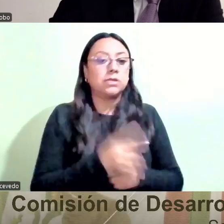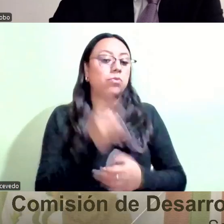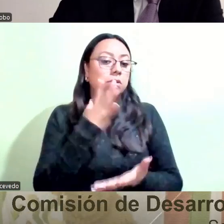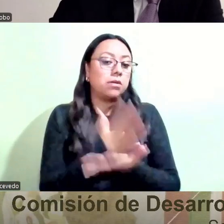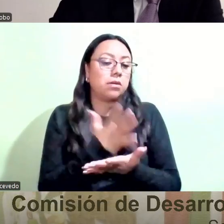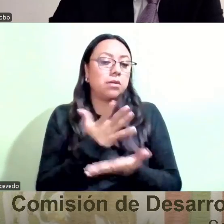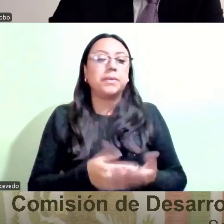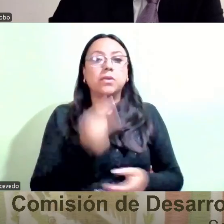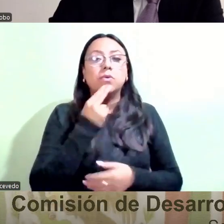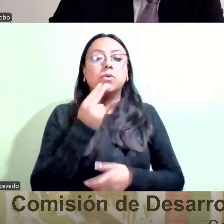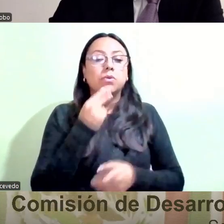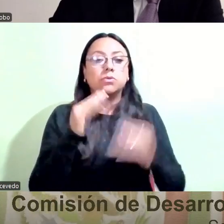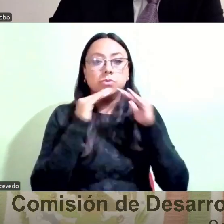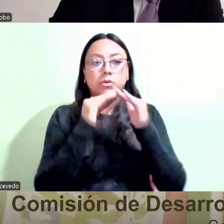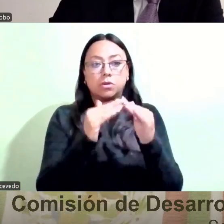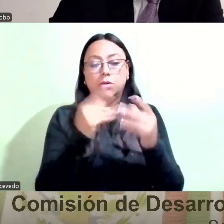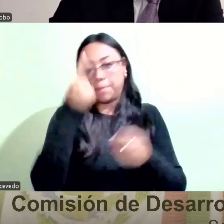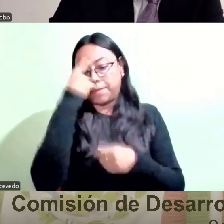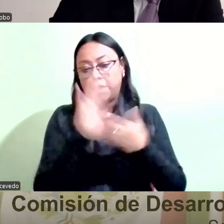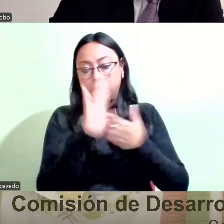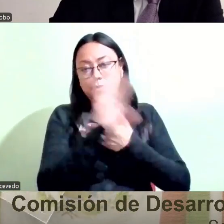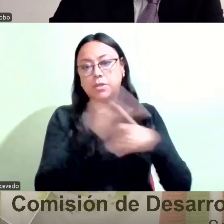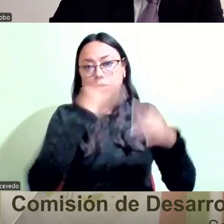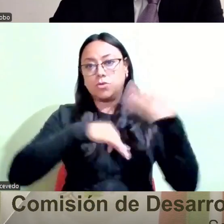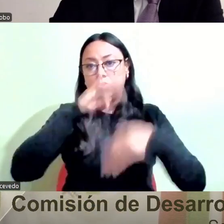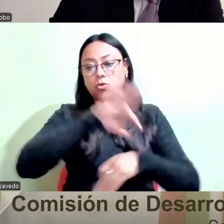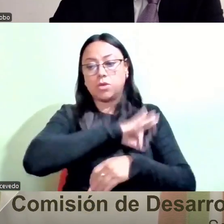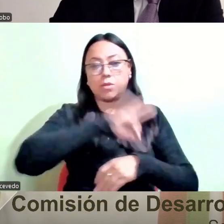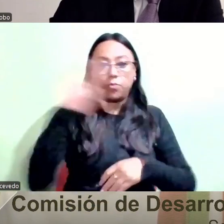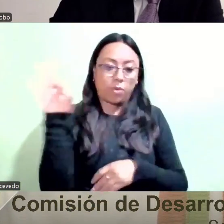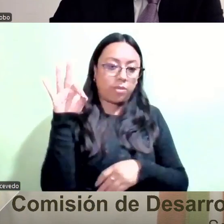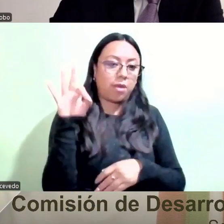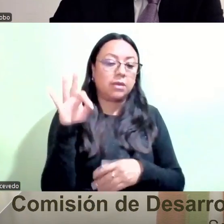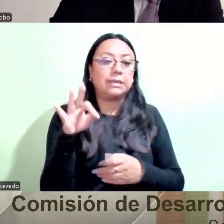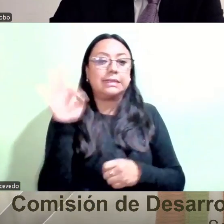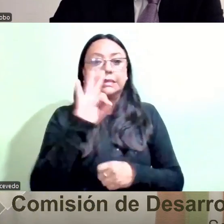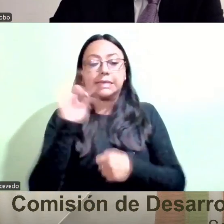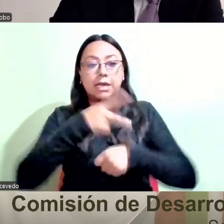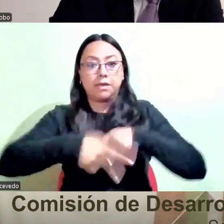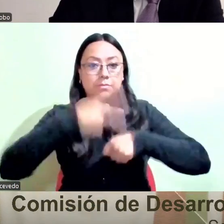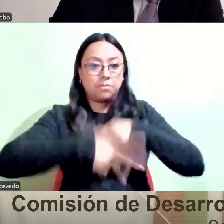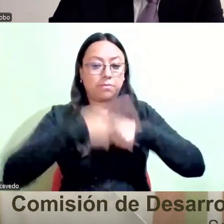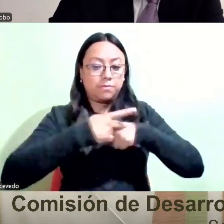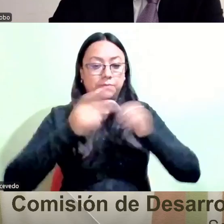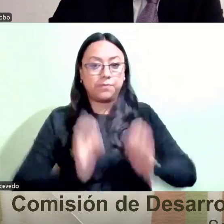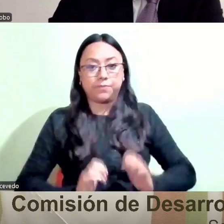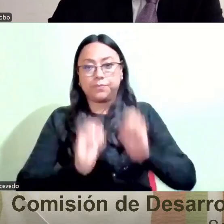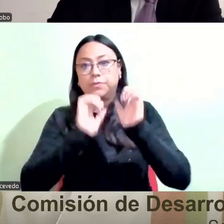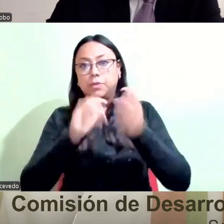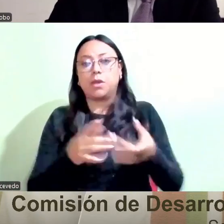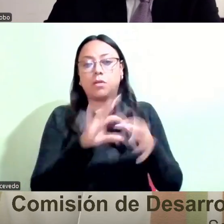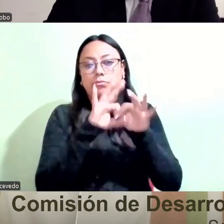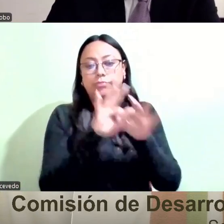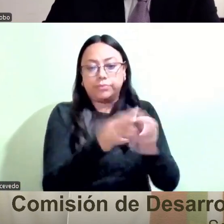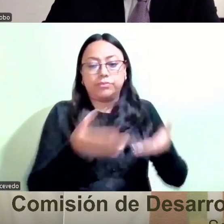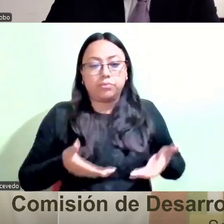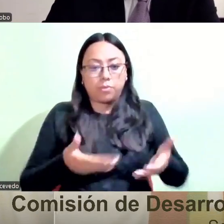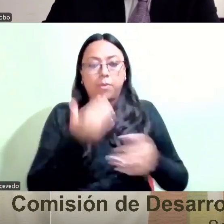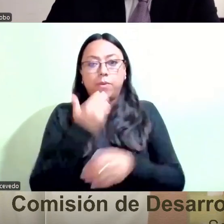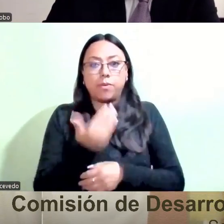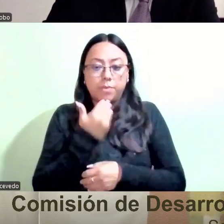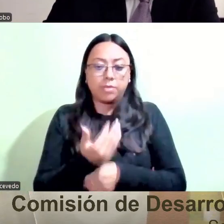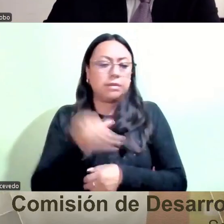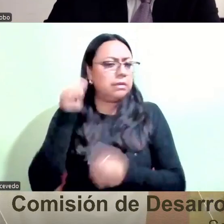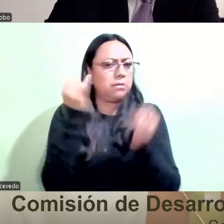proyectos para evitar que aquellos que comprometan la infraestructura existente y la dotación de servicios en la zona, buscando mejorar las condiciones de vida de los